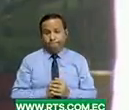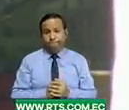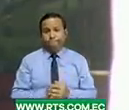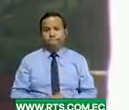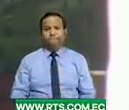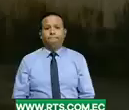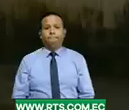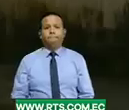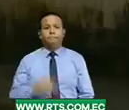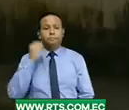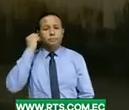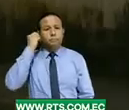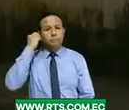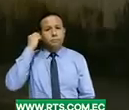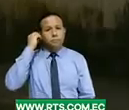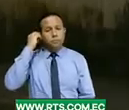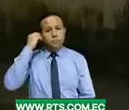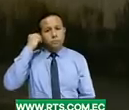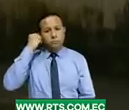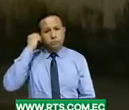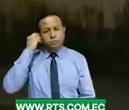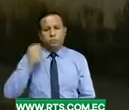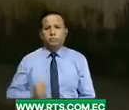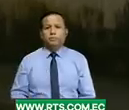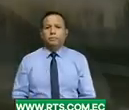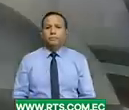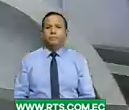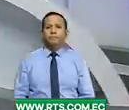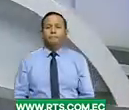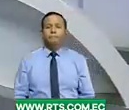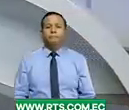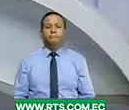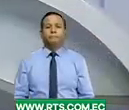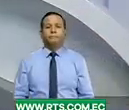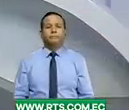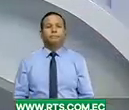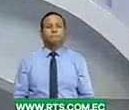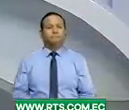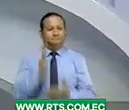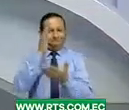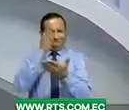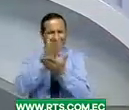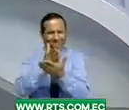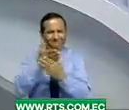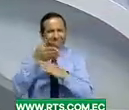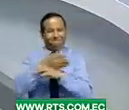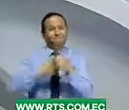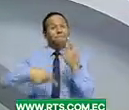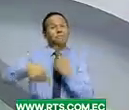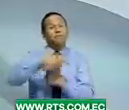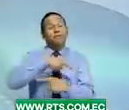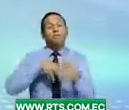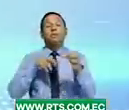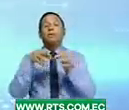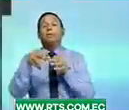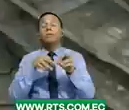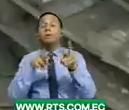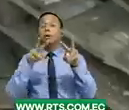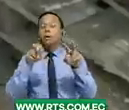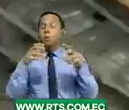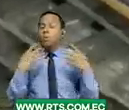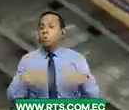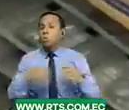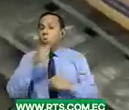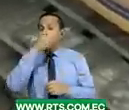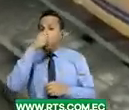cámara de Hilario Vera, informó Jorge Escobar. Hacemos una breve pausa, pero al volver, duro golpe